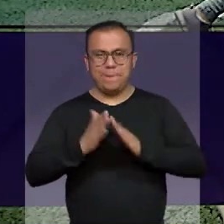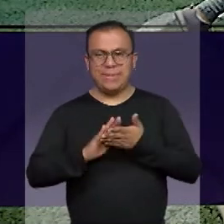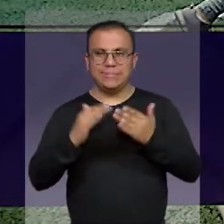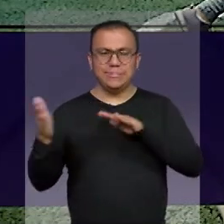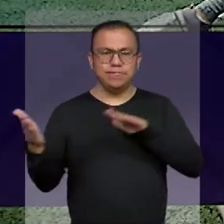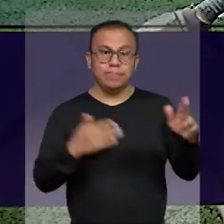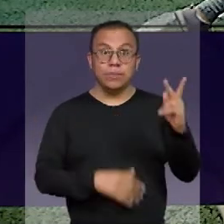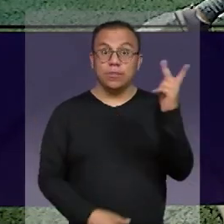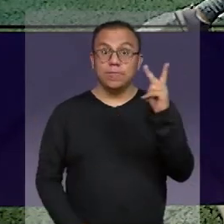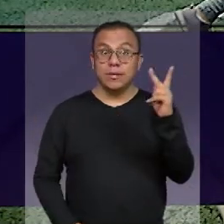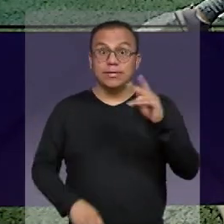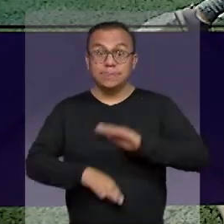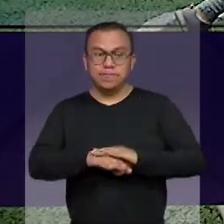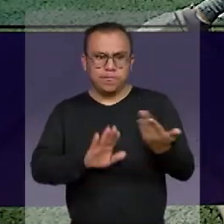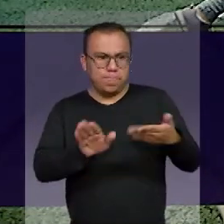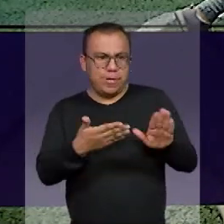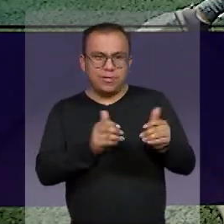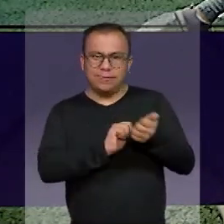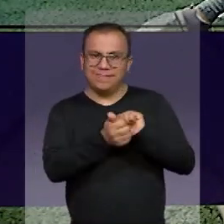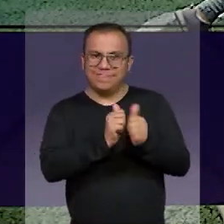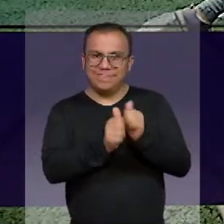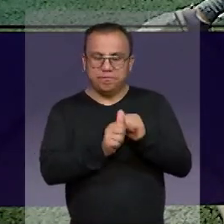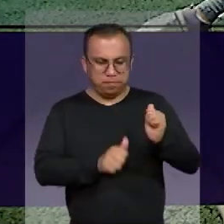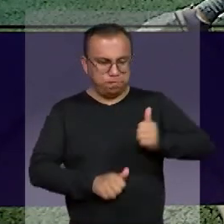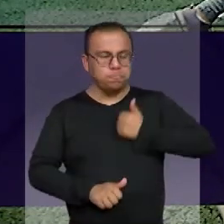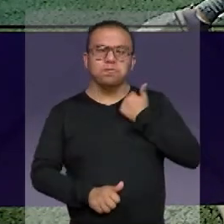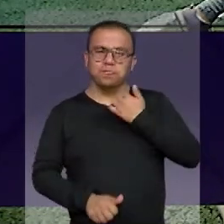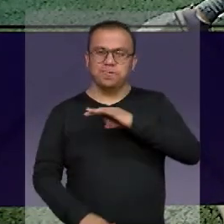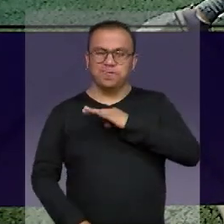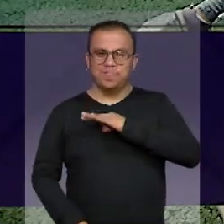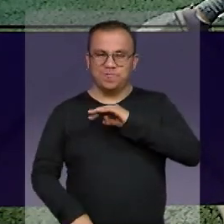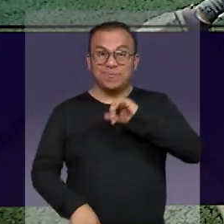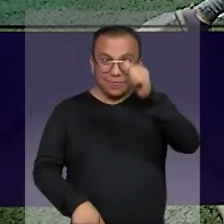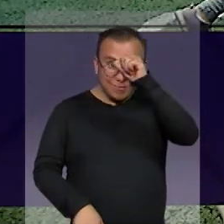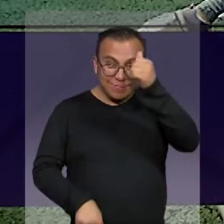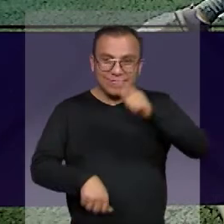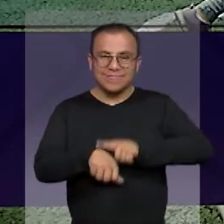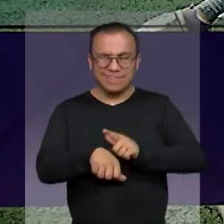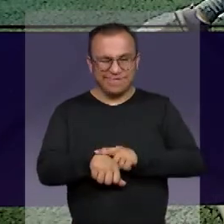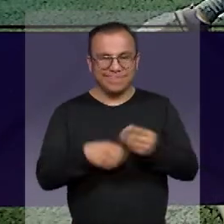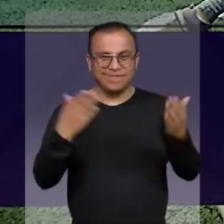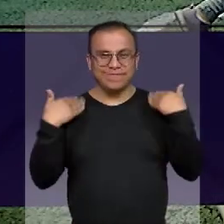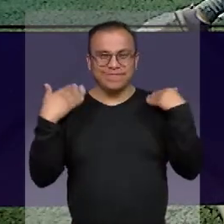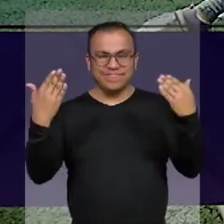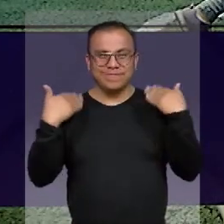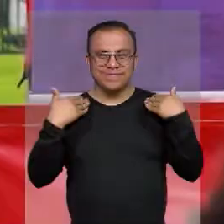Y como todos los viernes, les tenemos los planes deportivos para que aprovechen el tiempo con actividad física.